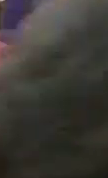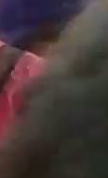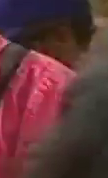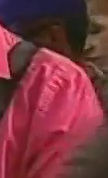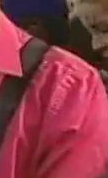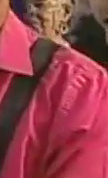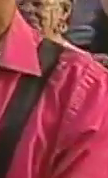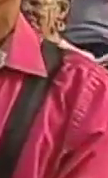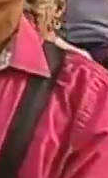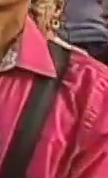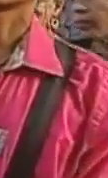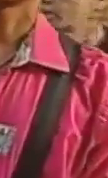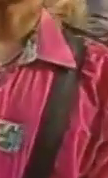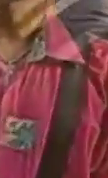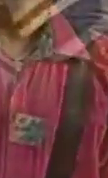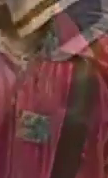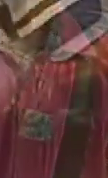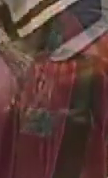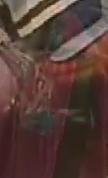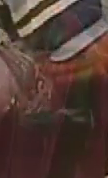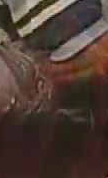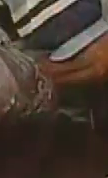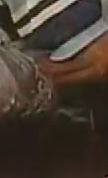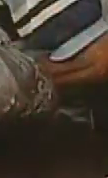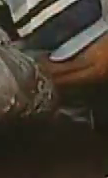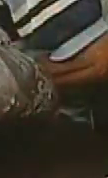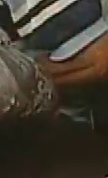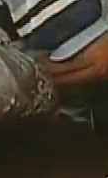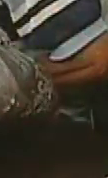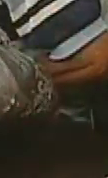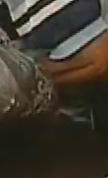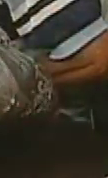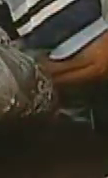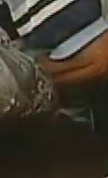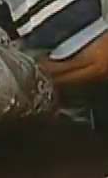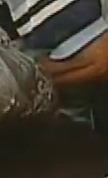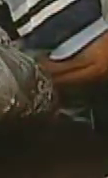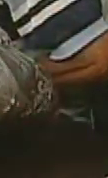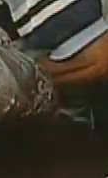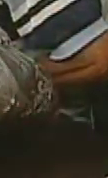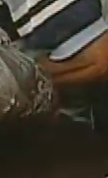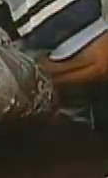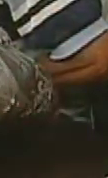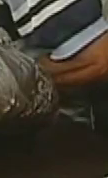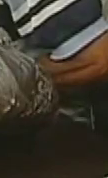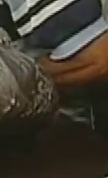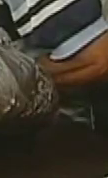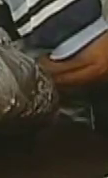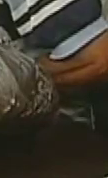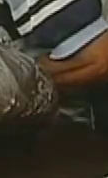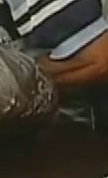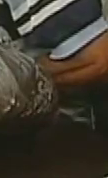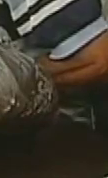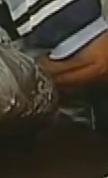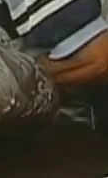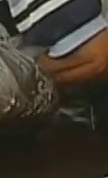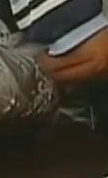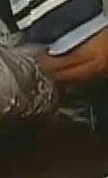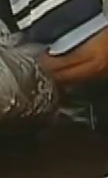sentimiento de aquel muchacho y mi pobre madre, dos